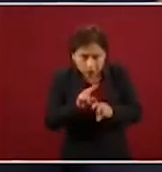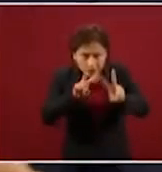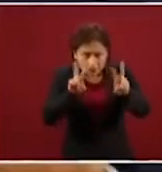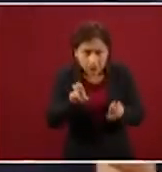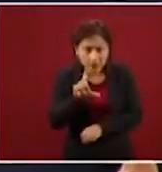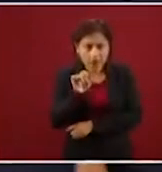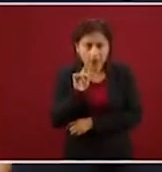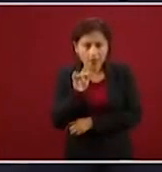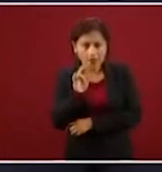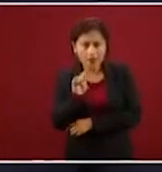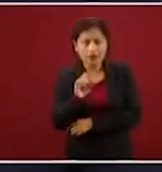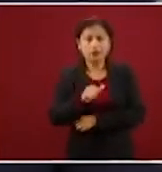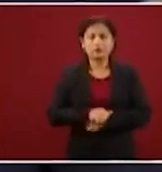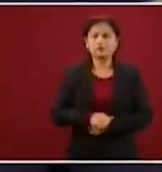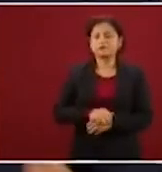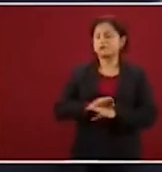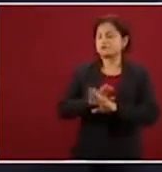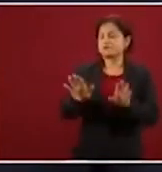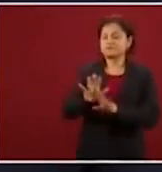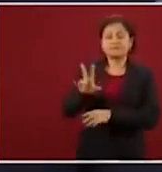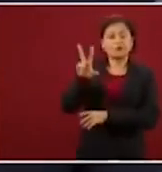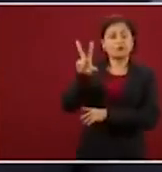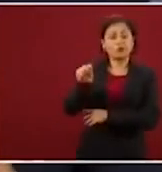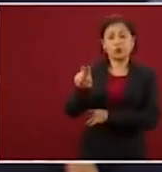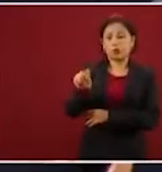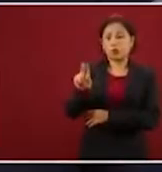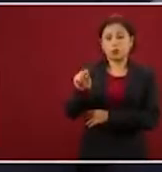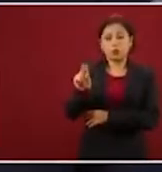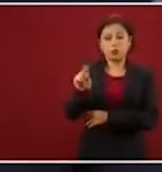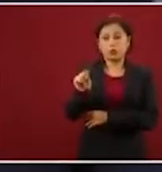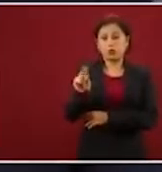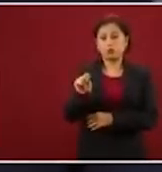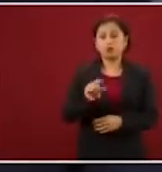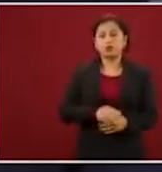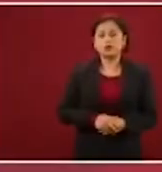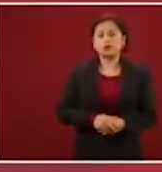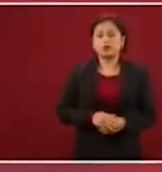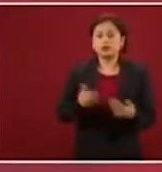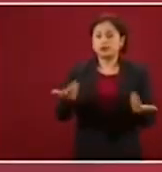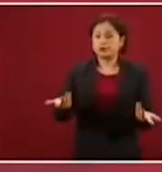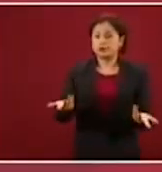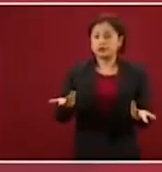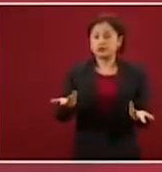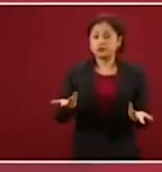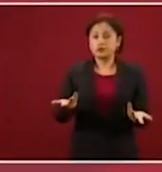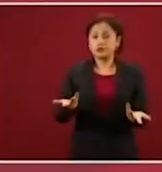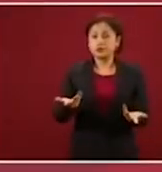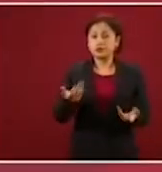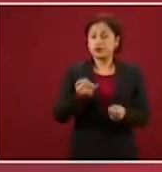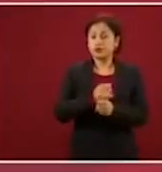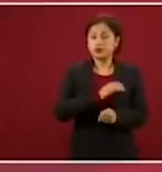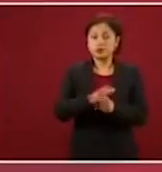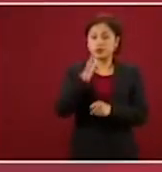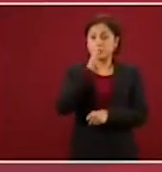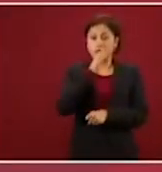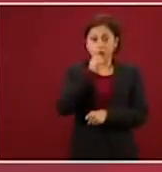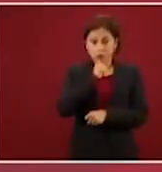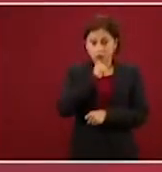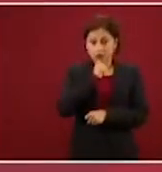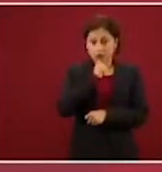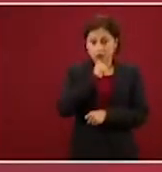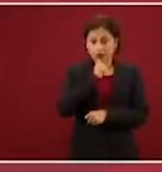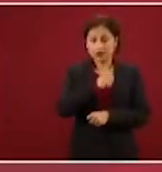no se puede hacer ninguna obra en contra de la voluntad de la gente.